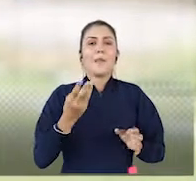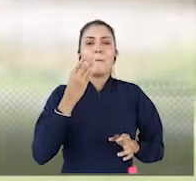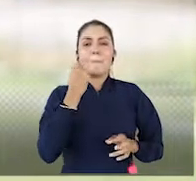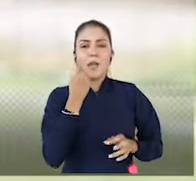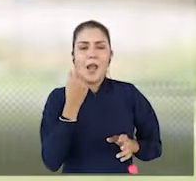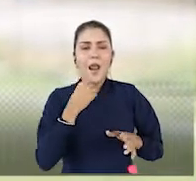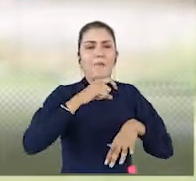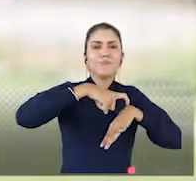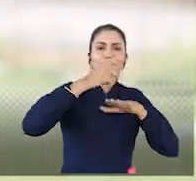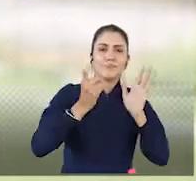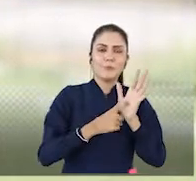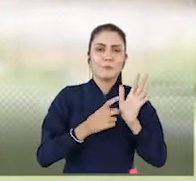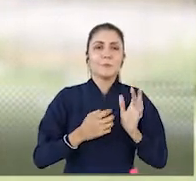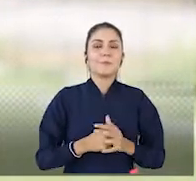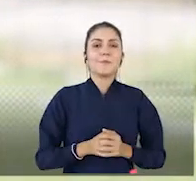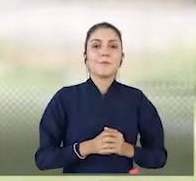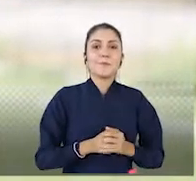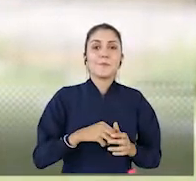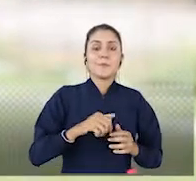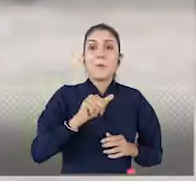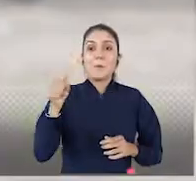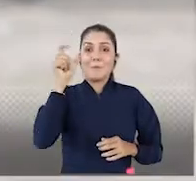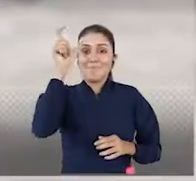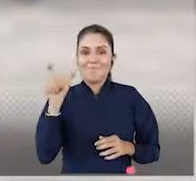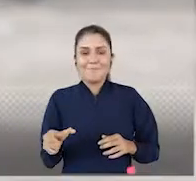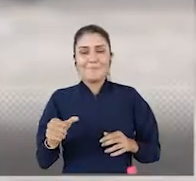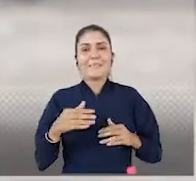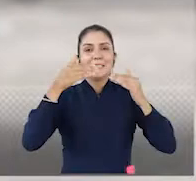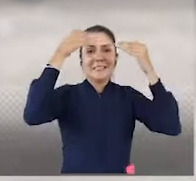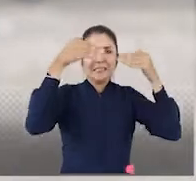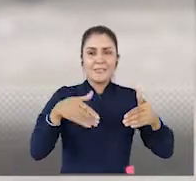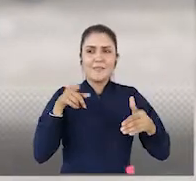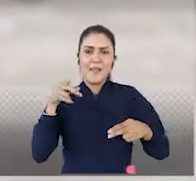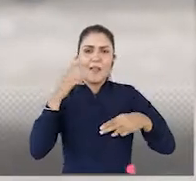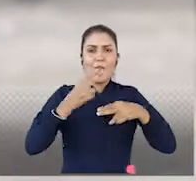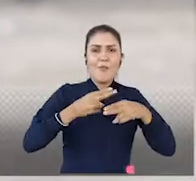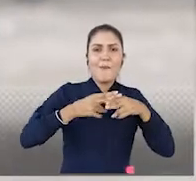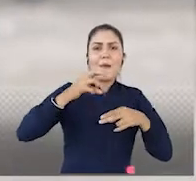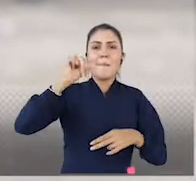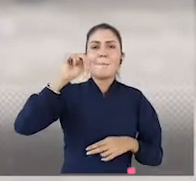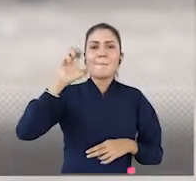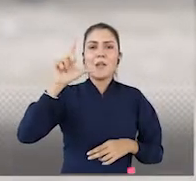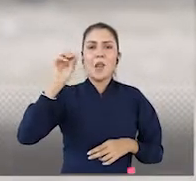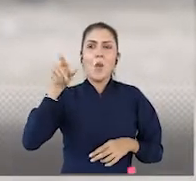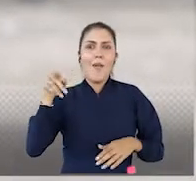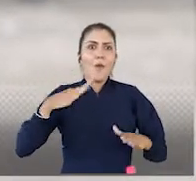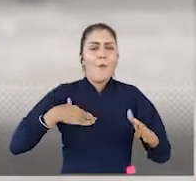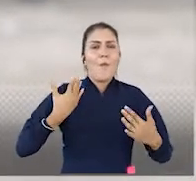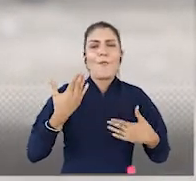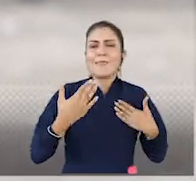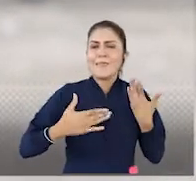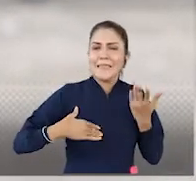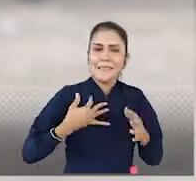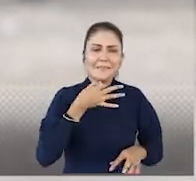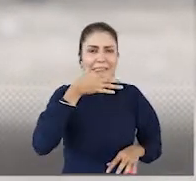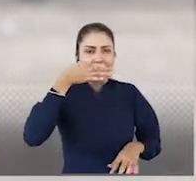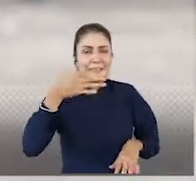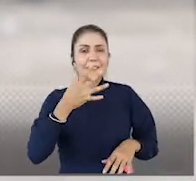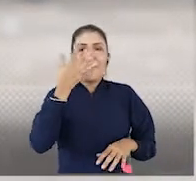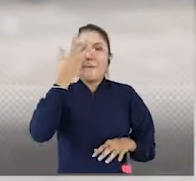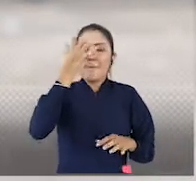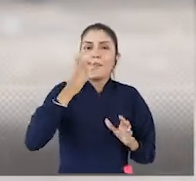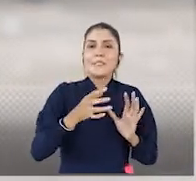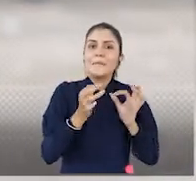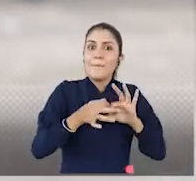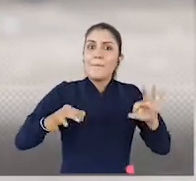las olimpiadas de café en la ciudad de Pereira Mi nombre es Pedro Gómez Melo estoy muy